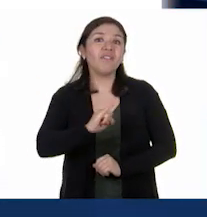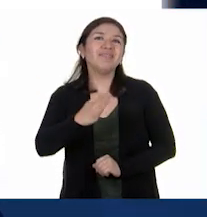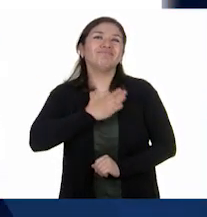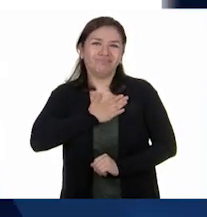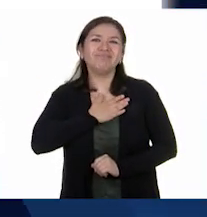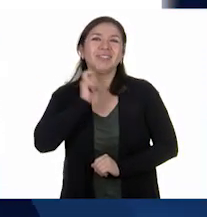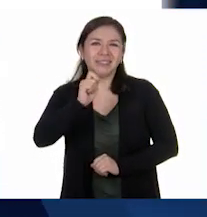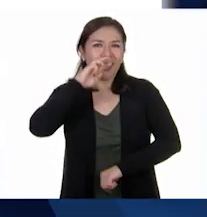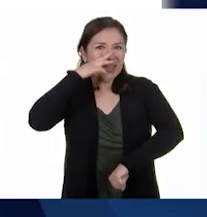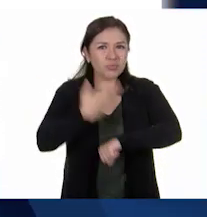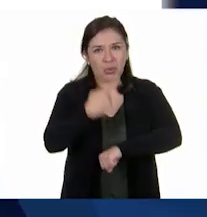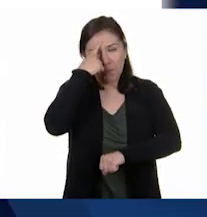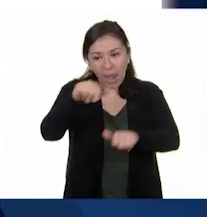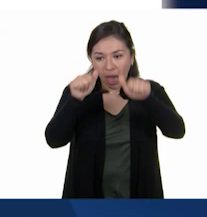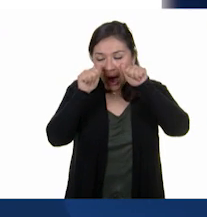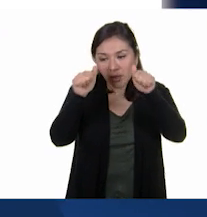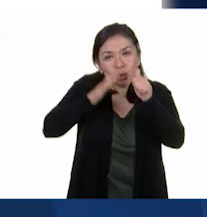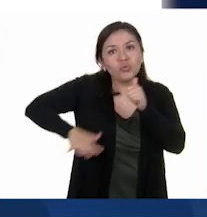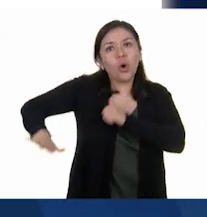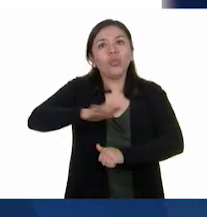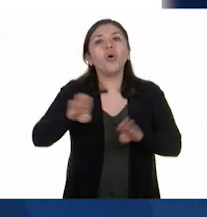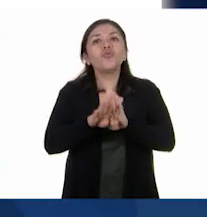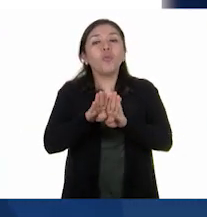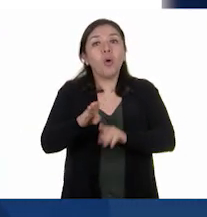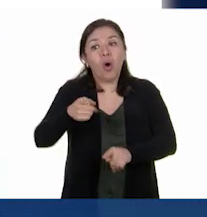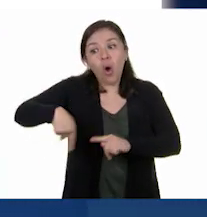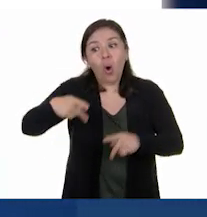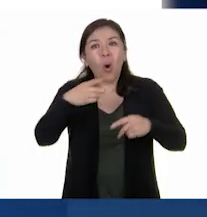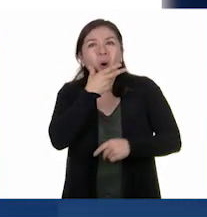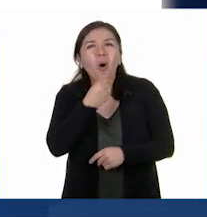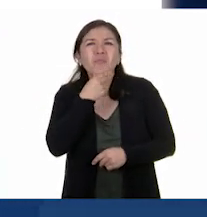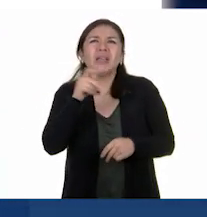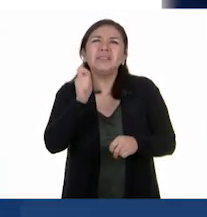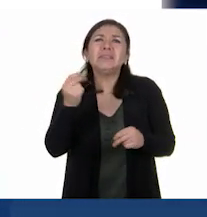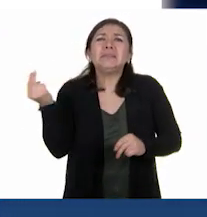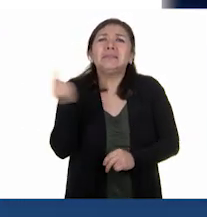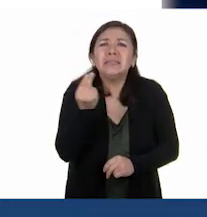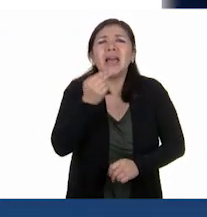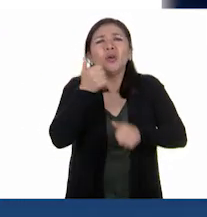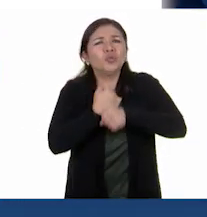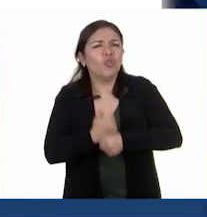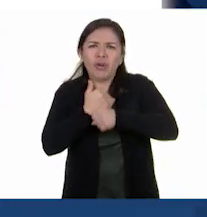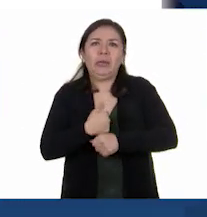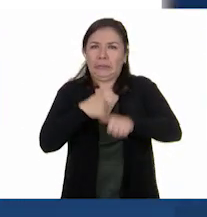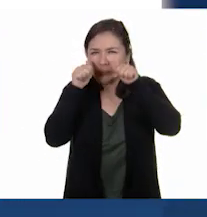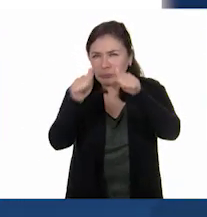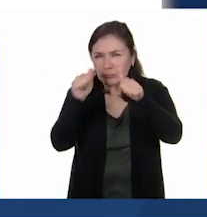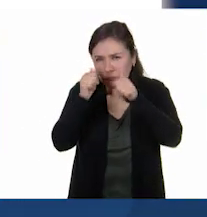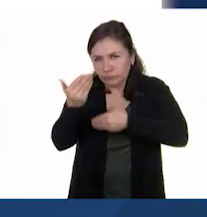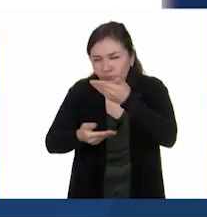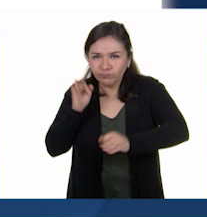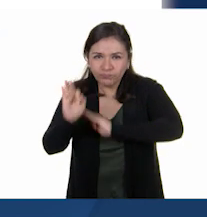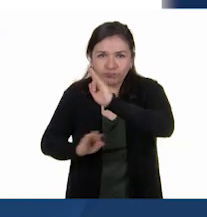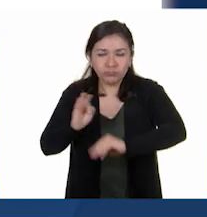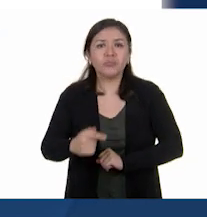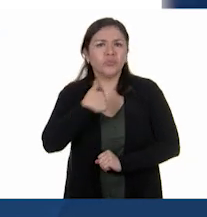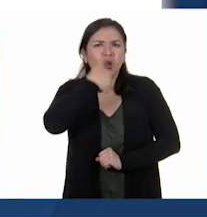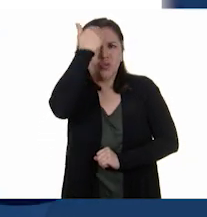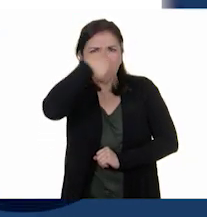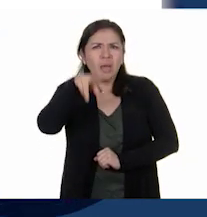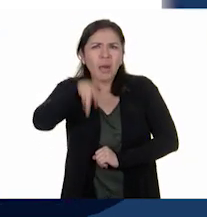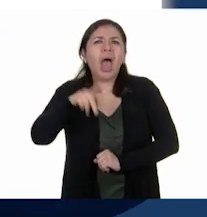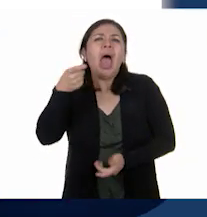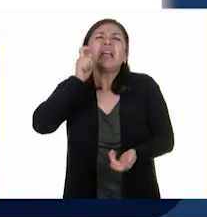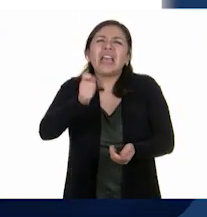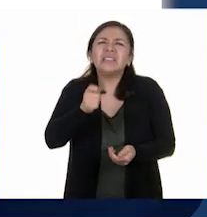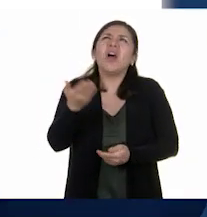la obligación de atender desde luego a que mis hombres no pasaran necesidad. Yo, que sabía mucho de lo que eran las